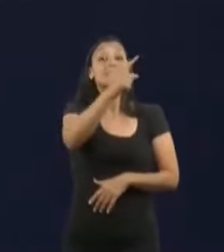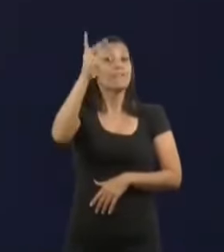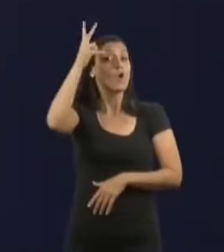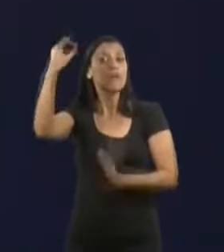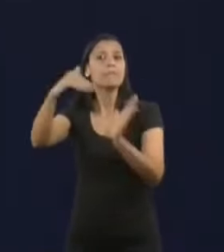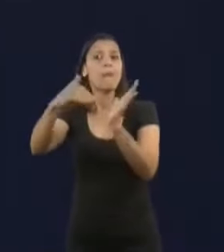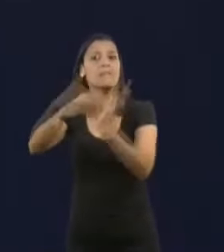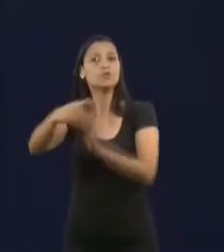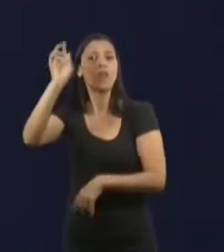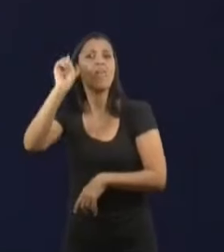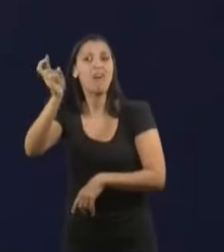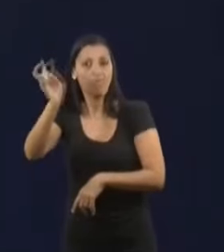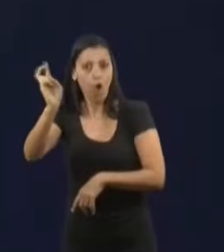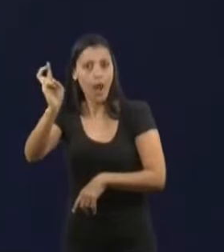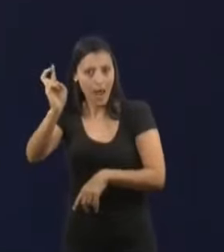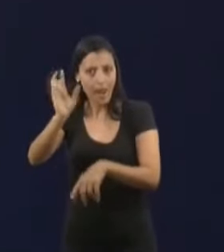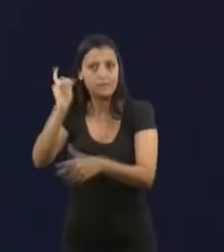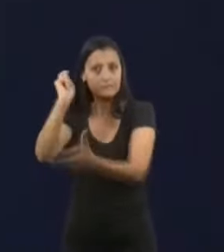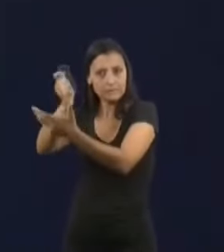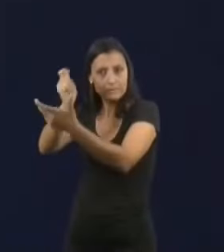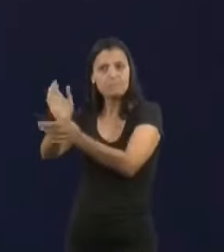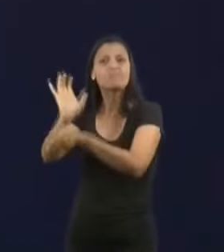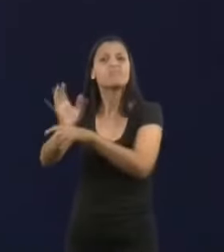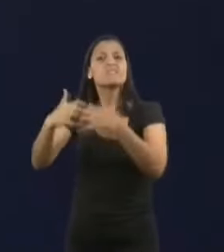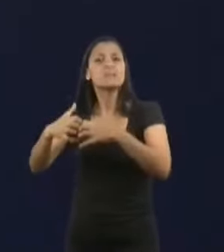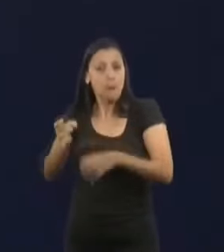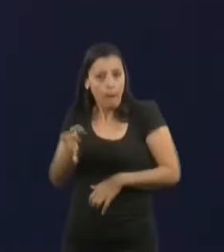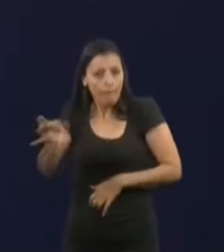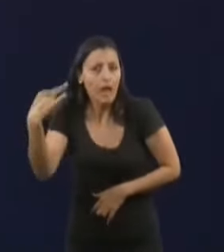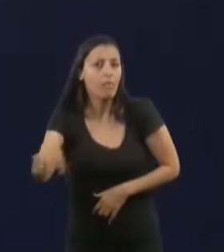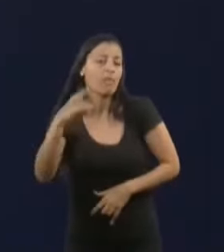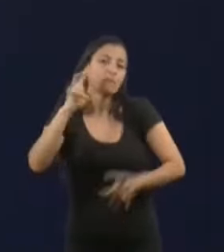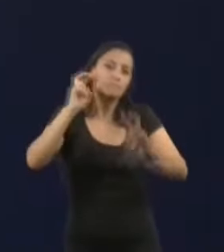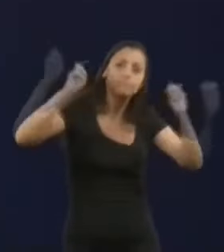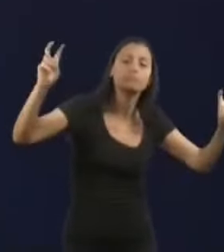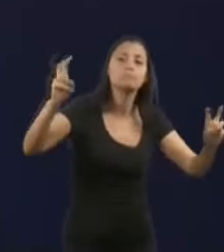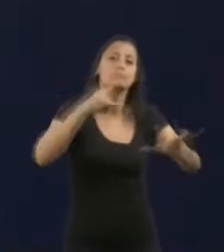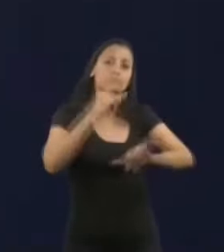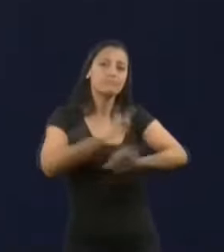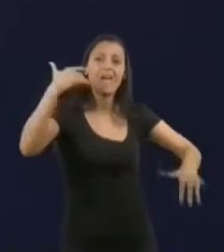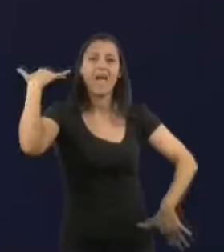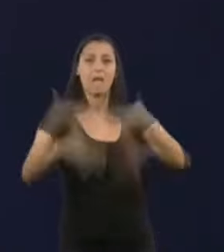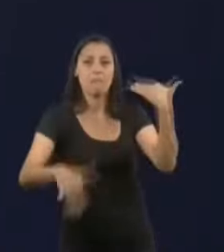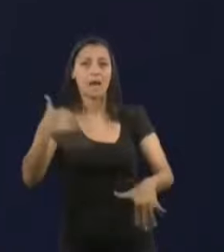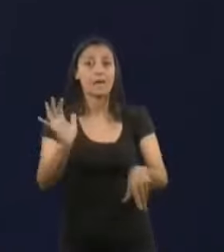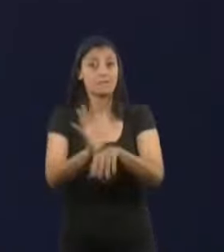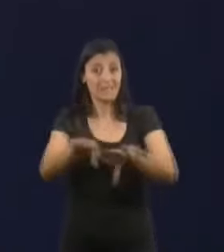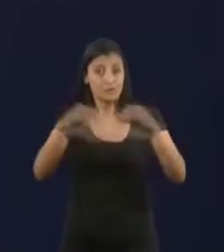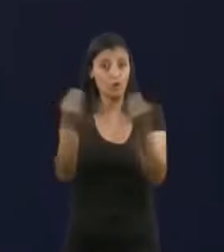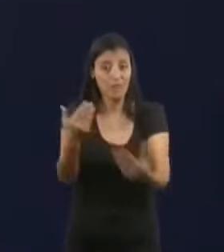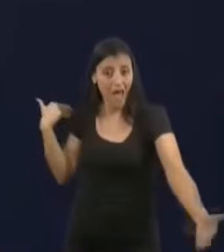de dólares en un sistema ferroviario que hemos tenido que declarar en emergencia porque tiene señalamiento de más de 100